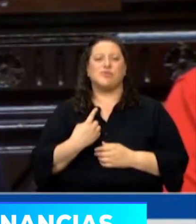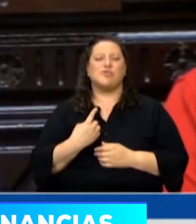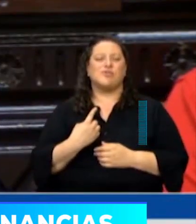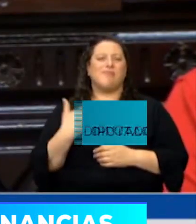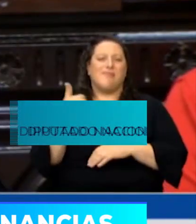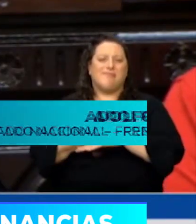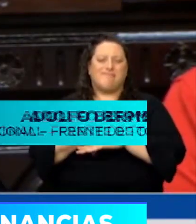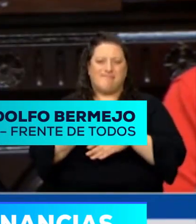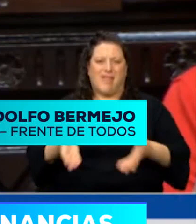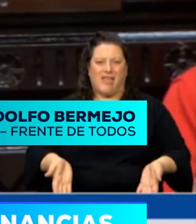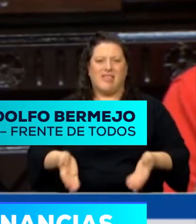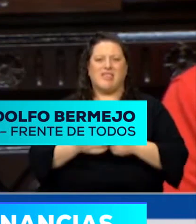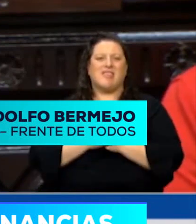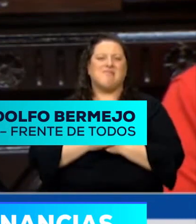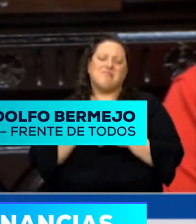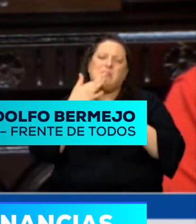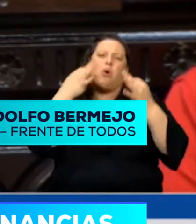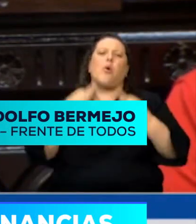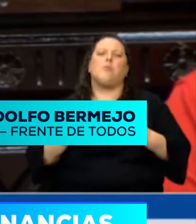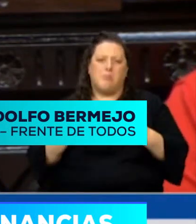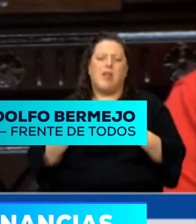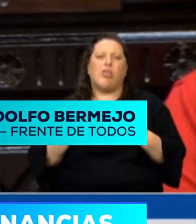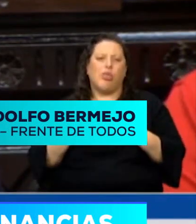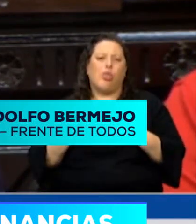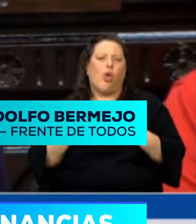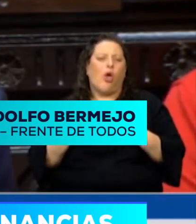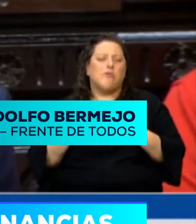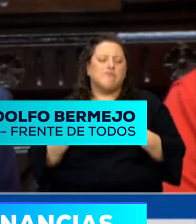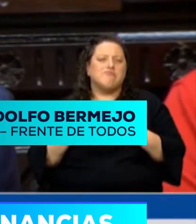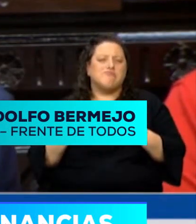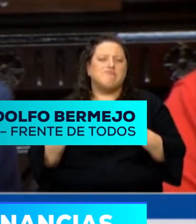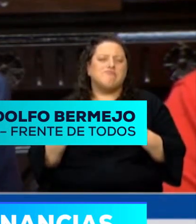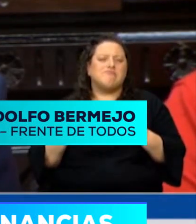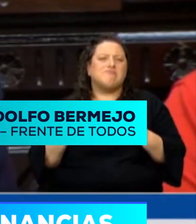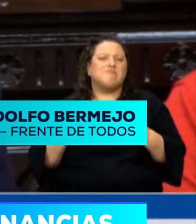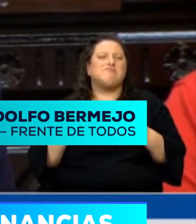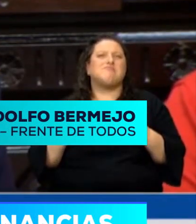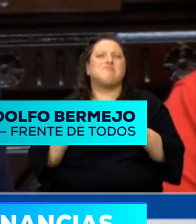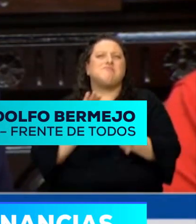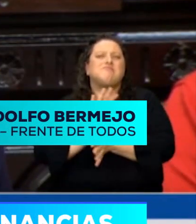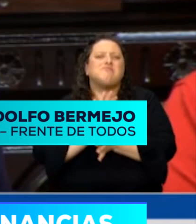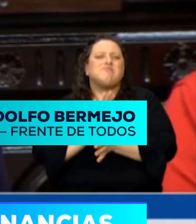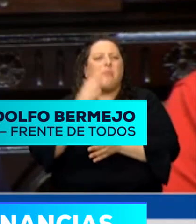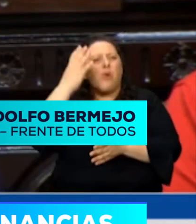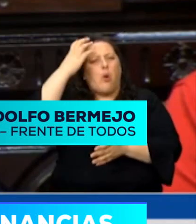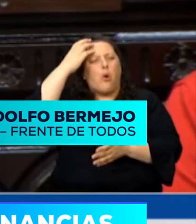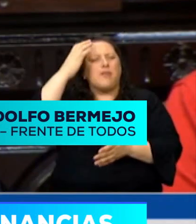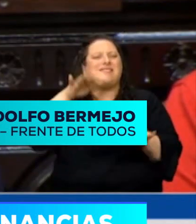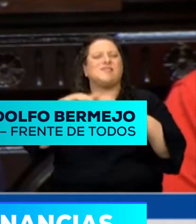aquí cumpliendo con un verdadero acto de justicia